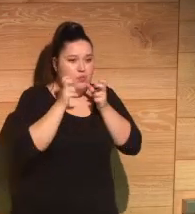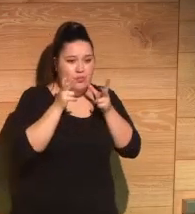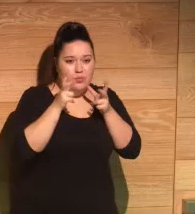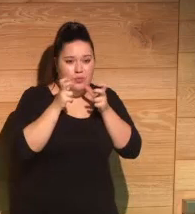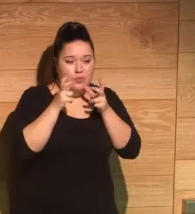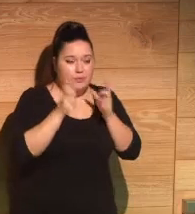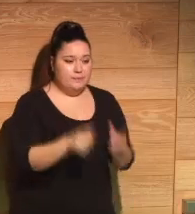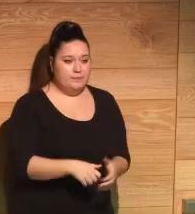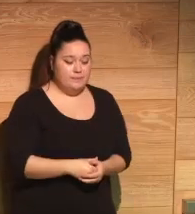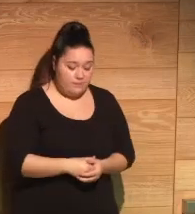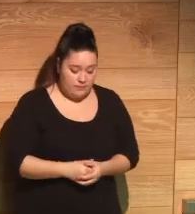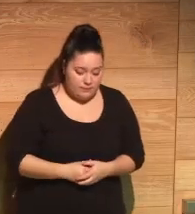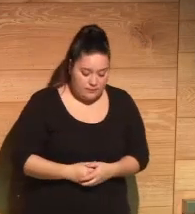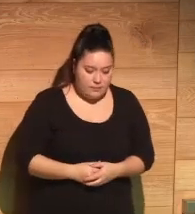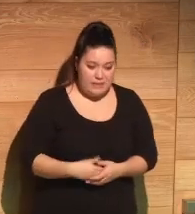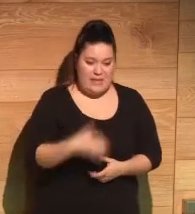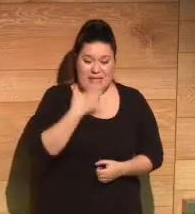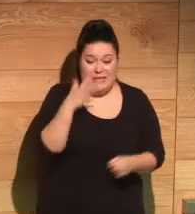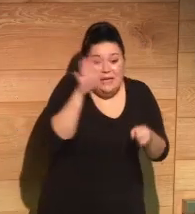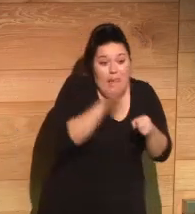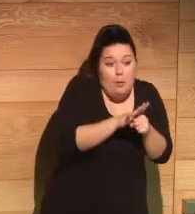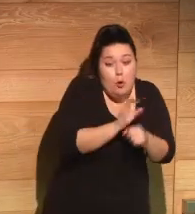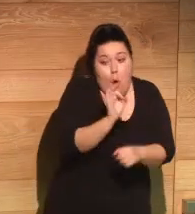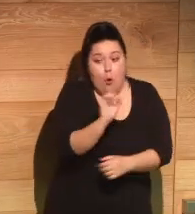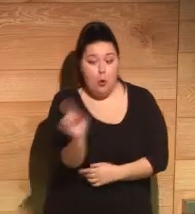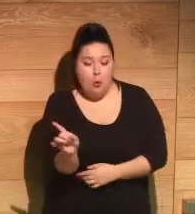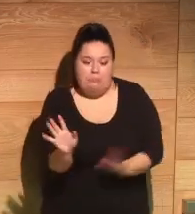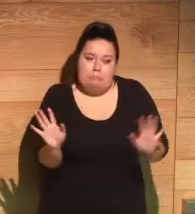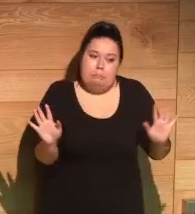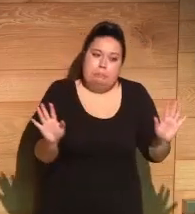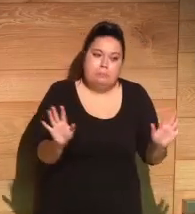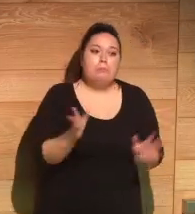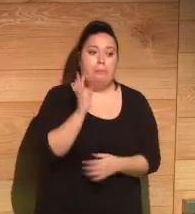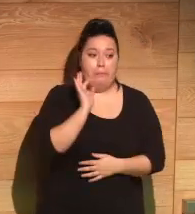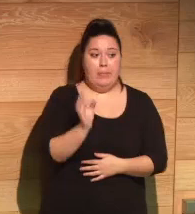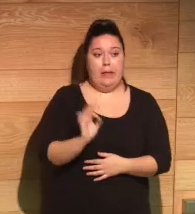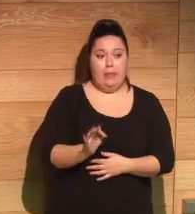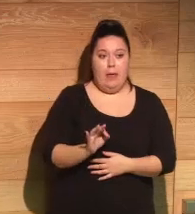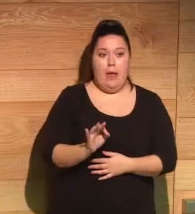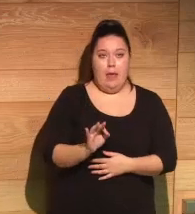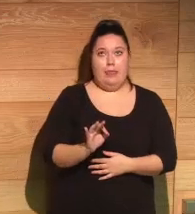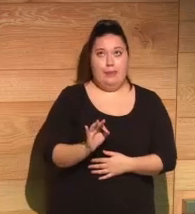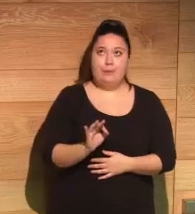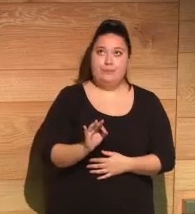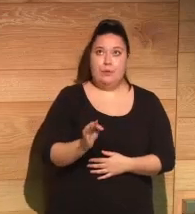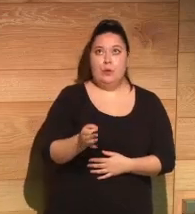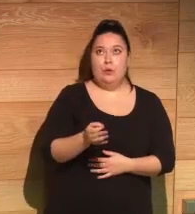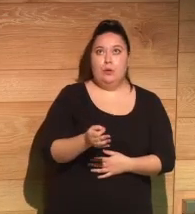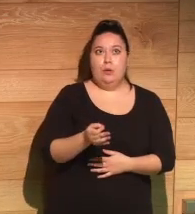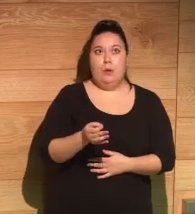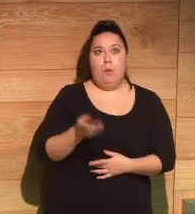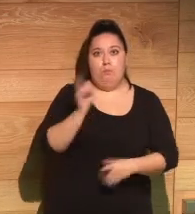tiene si es tapón o no, esto me parece que es verdad que hay que considerarlo, es un